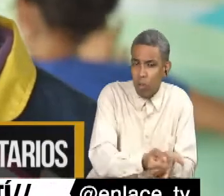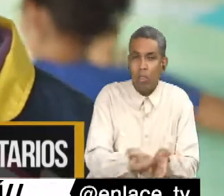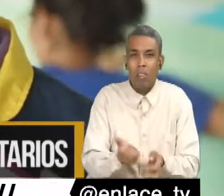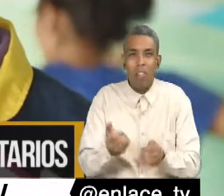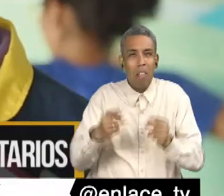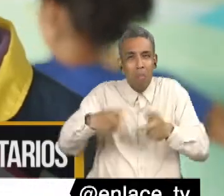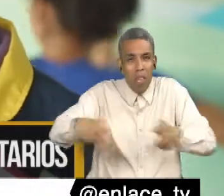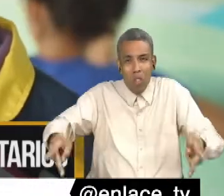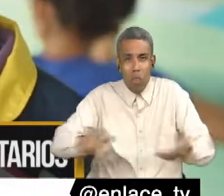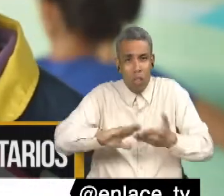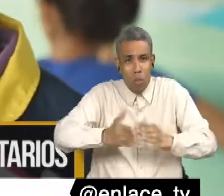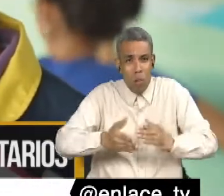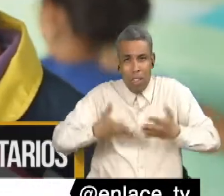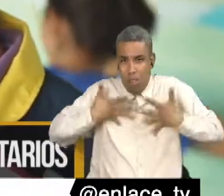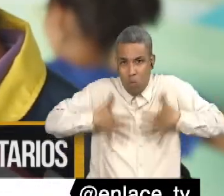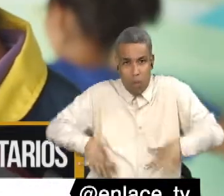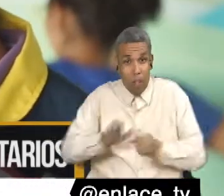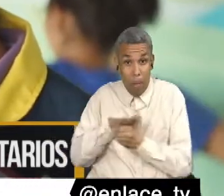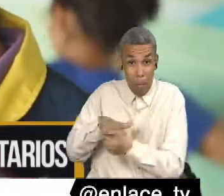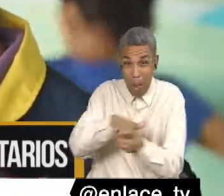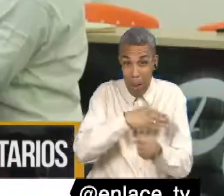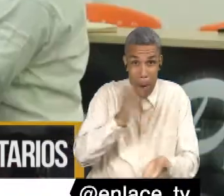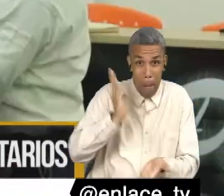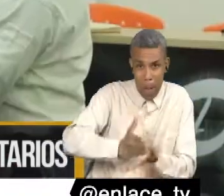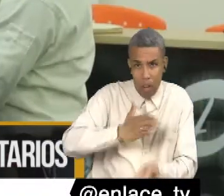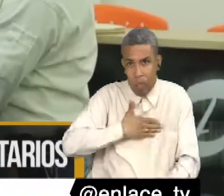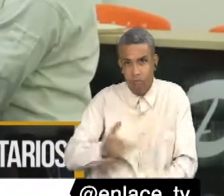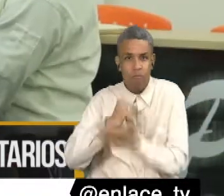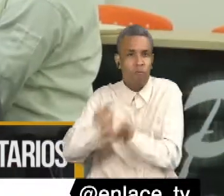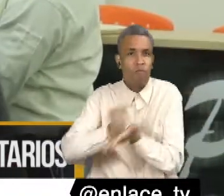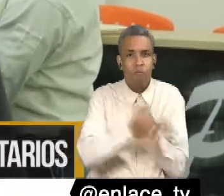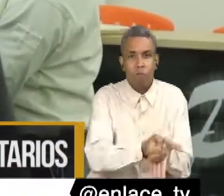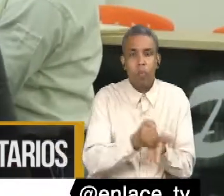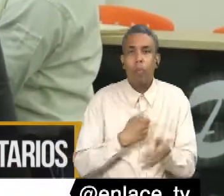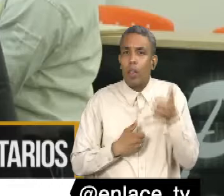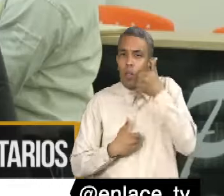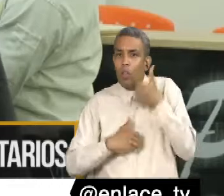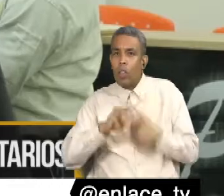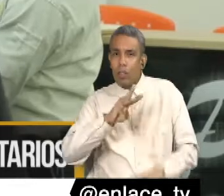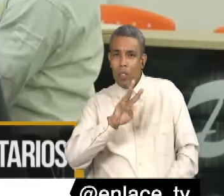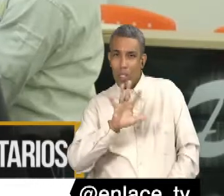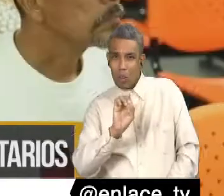personas y a cada uno de los barrios y las comunas que lo necesiten en la ciudad. La línea